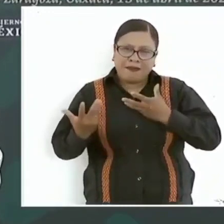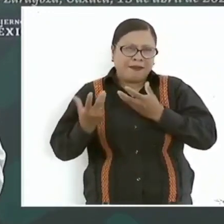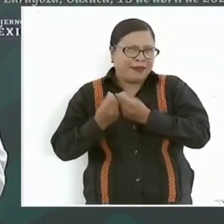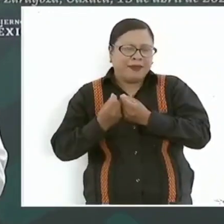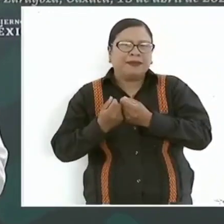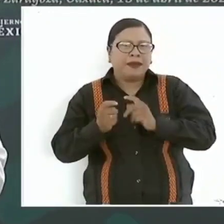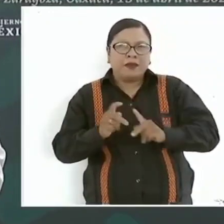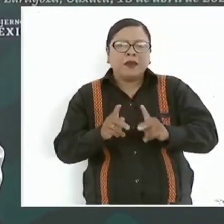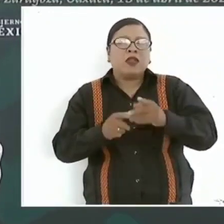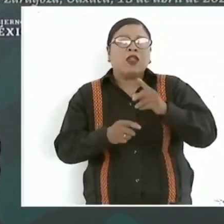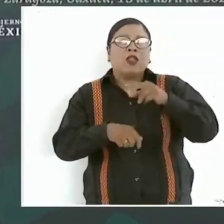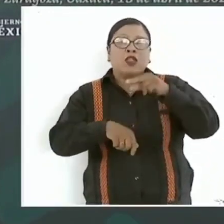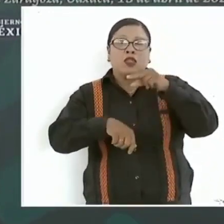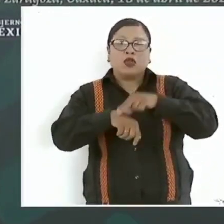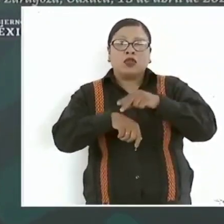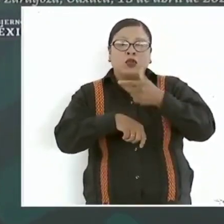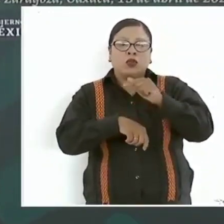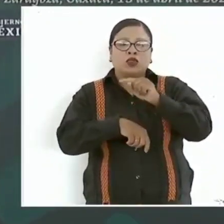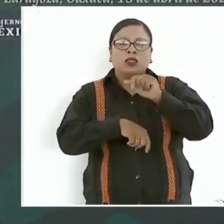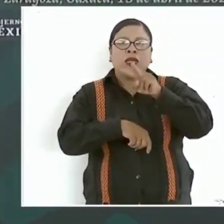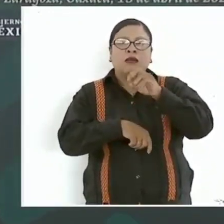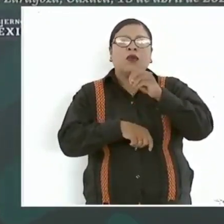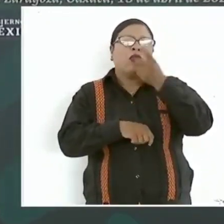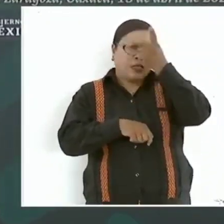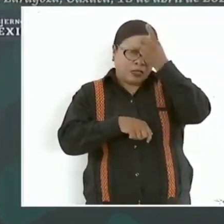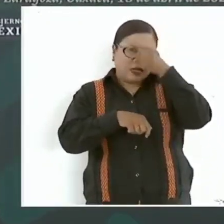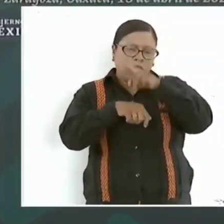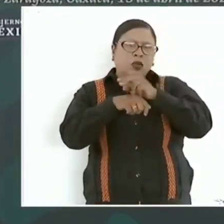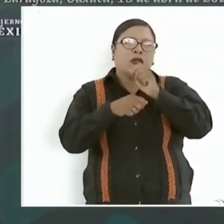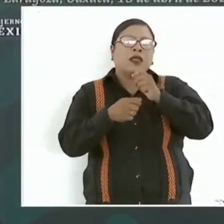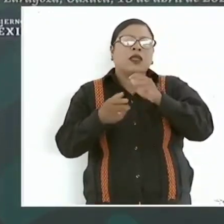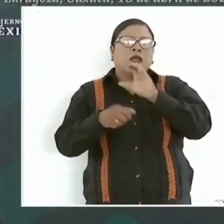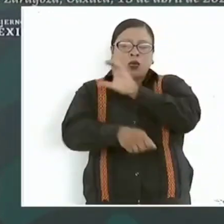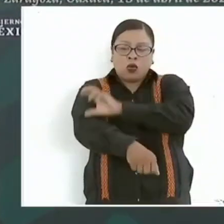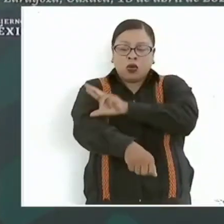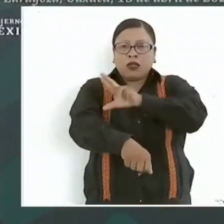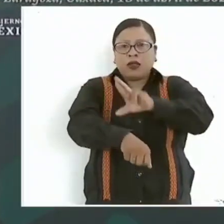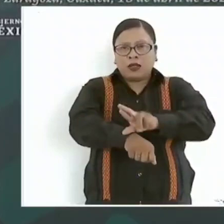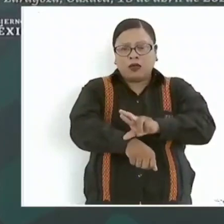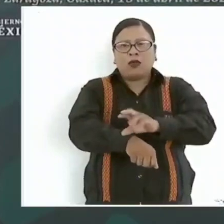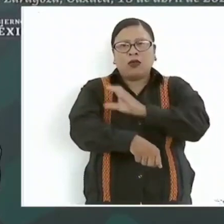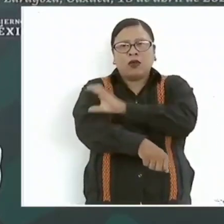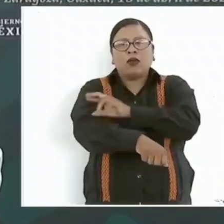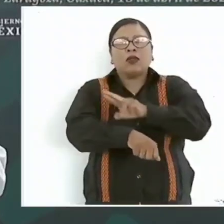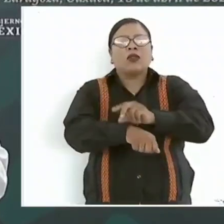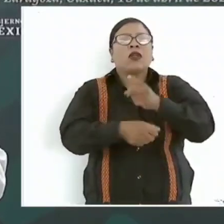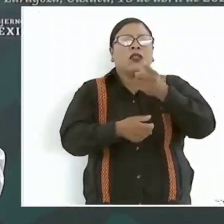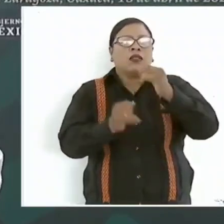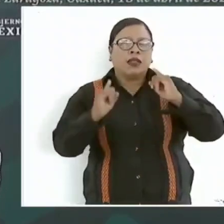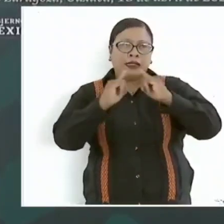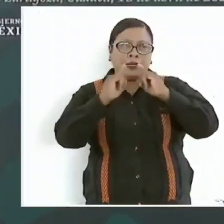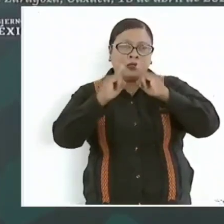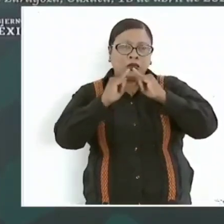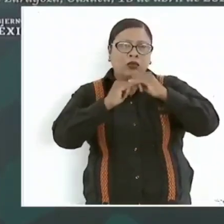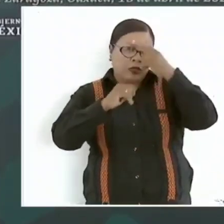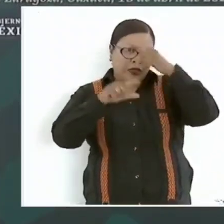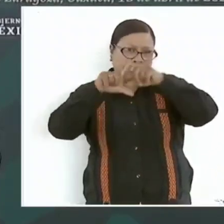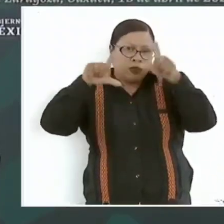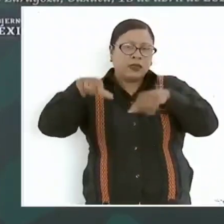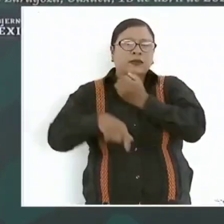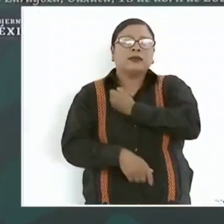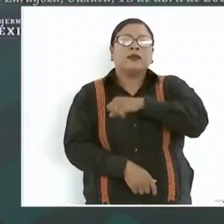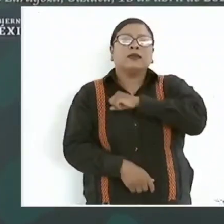doctor Gustavo Reyes Terán, titular de la Comisión Coordinadora de Institutos Nacionales de Salud